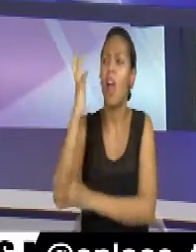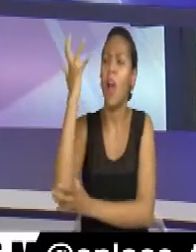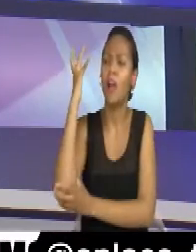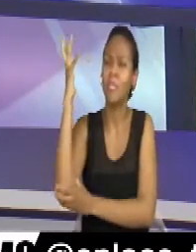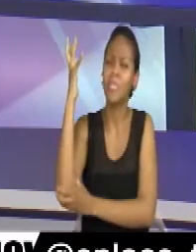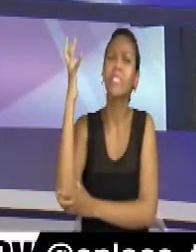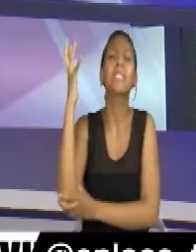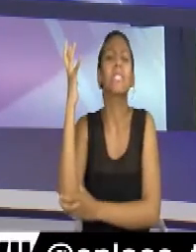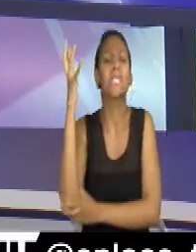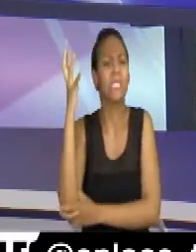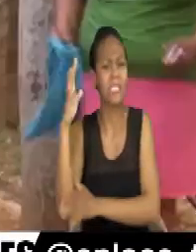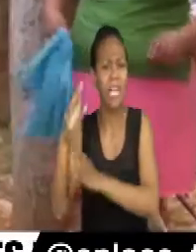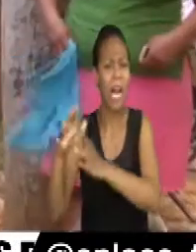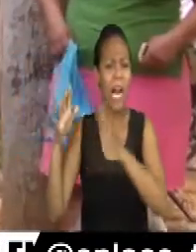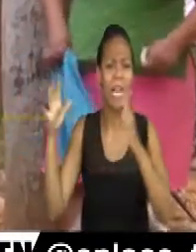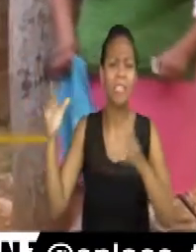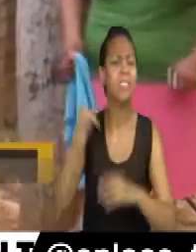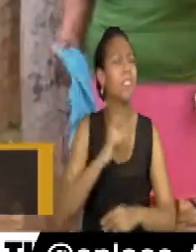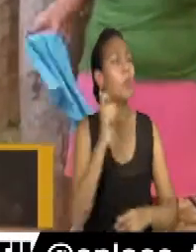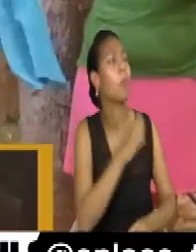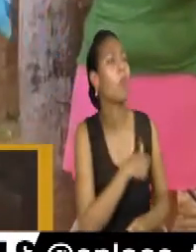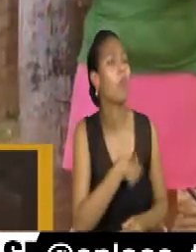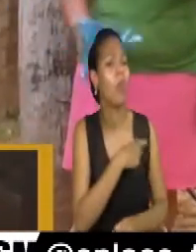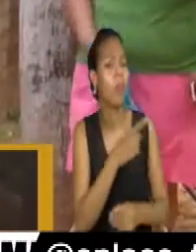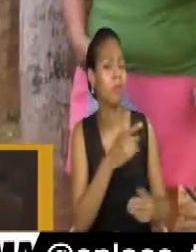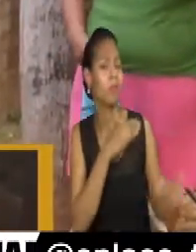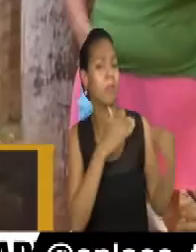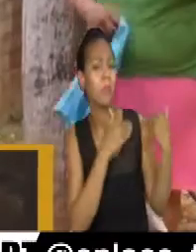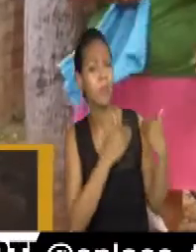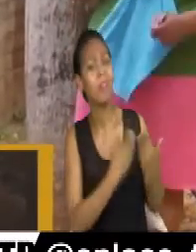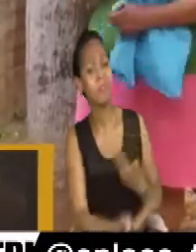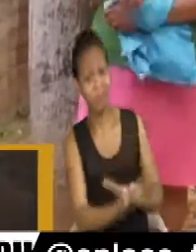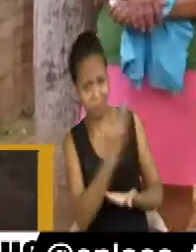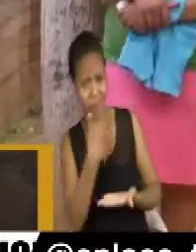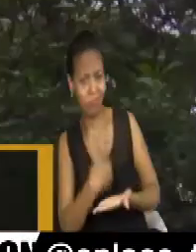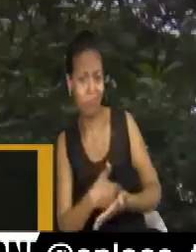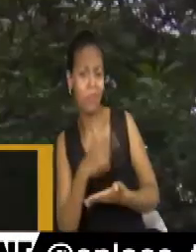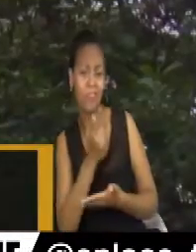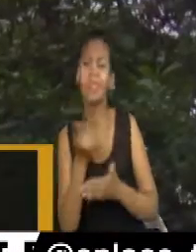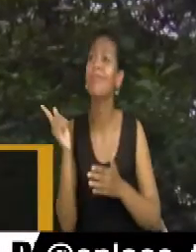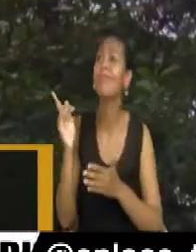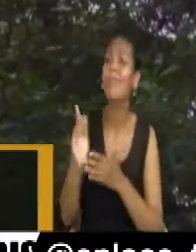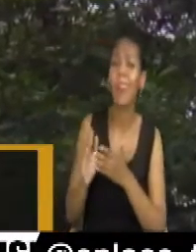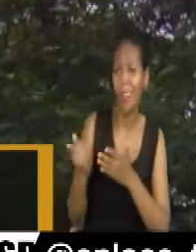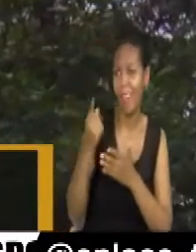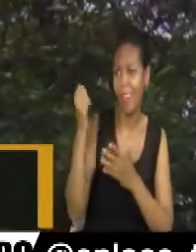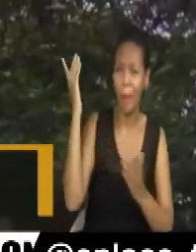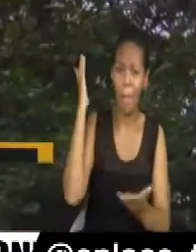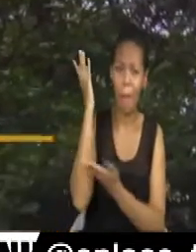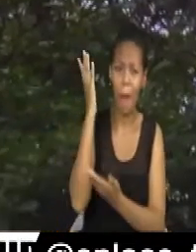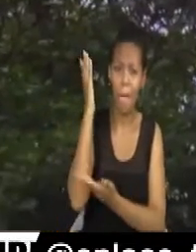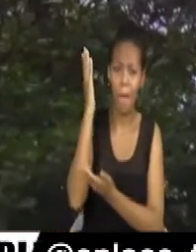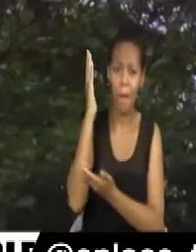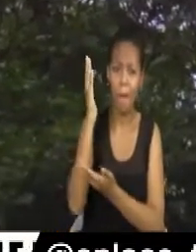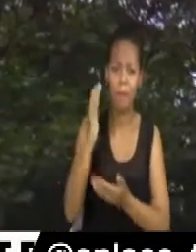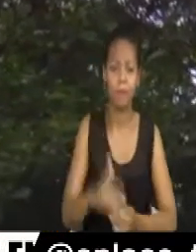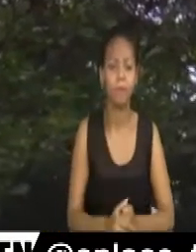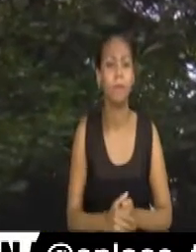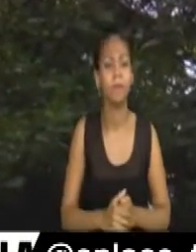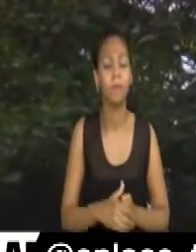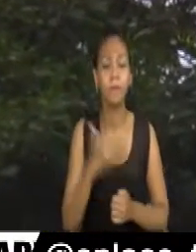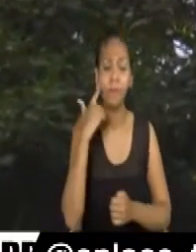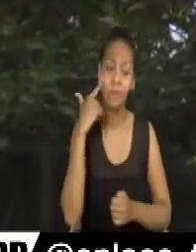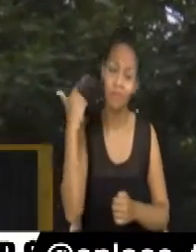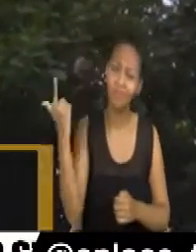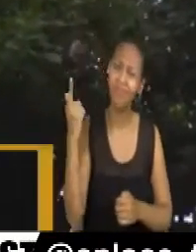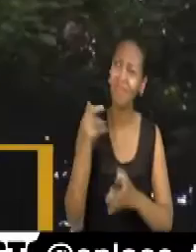ambientales. Esos vecinos del asentamiento humano Nueva Juventud del barrio 16 de marzo muestran su preocupación por el peligro que les representa